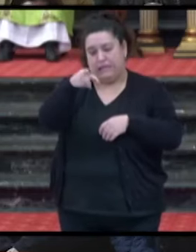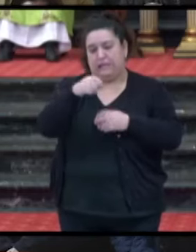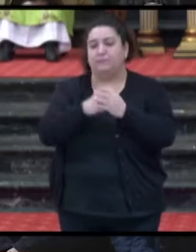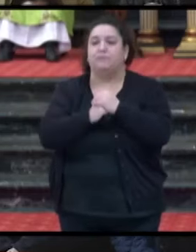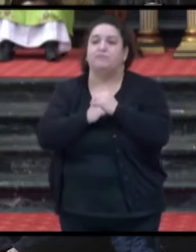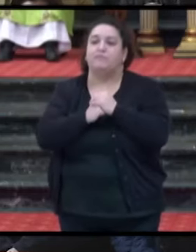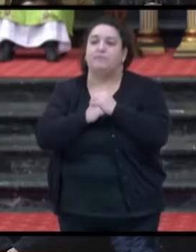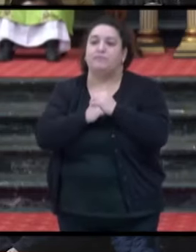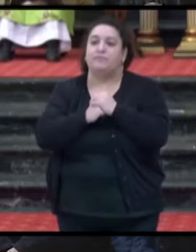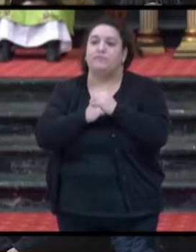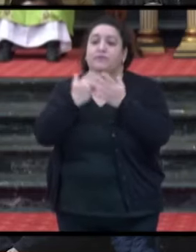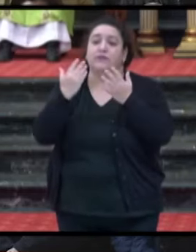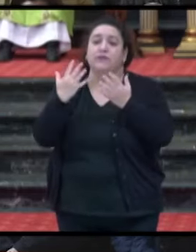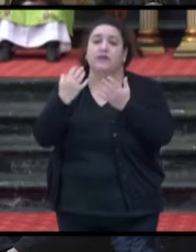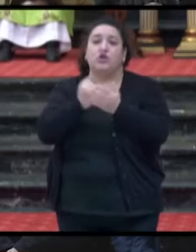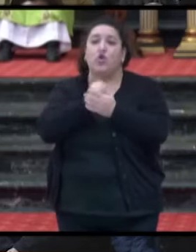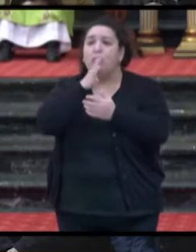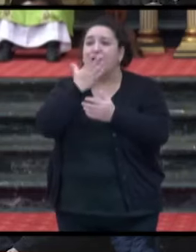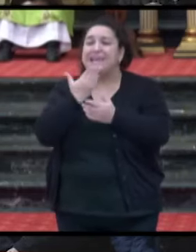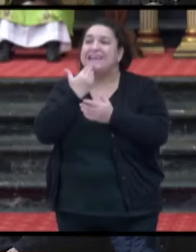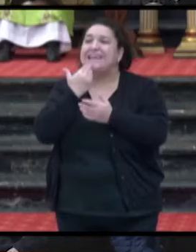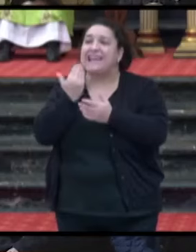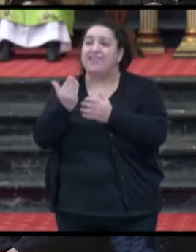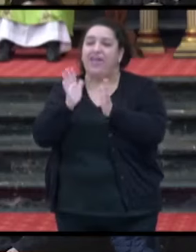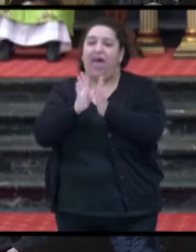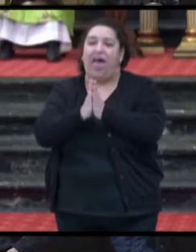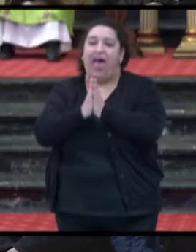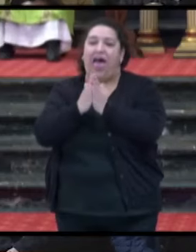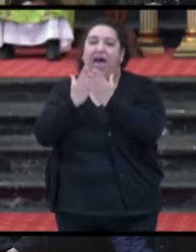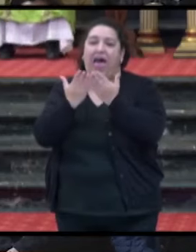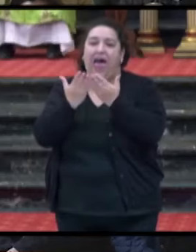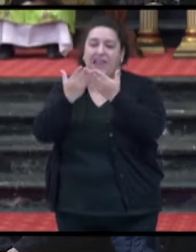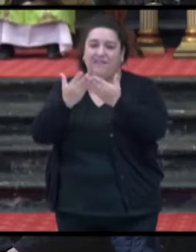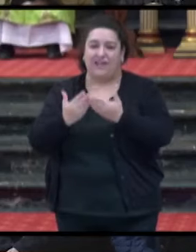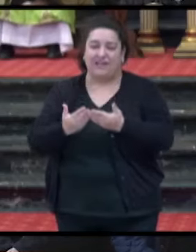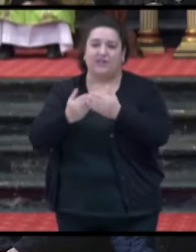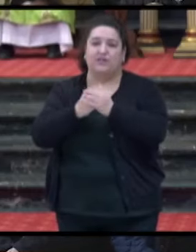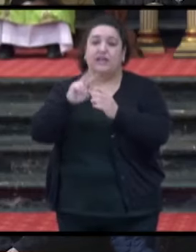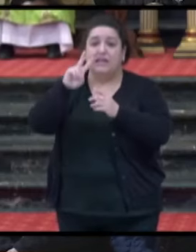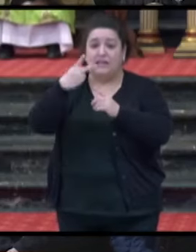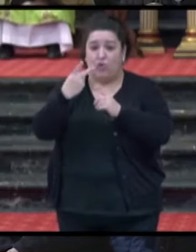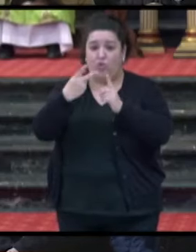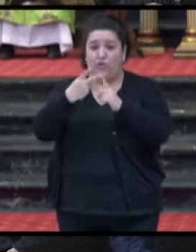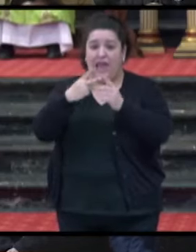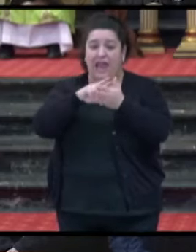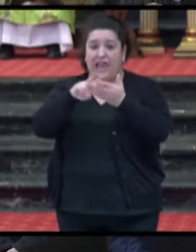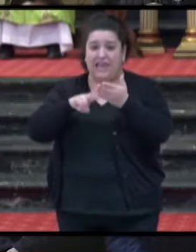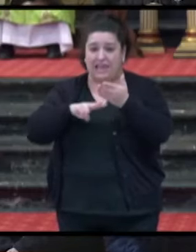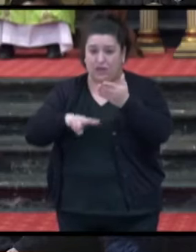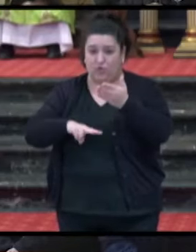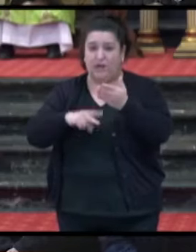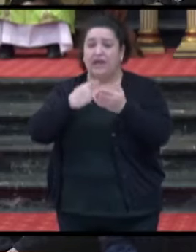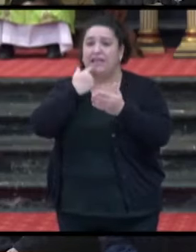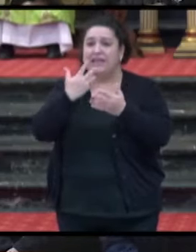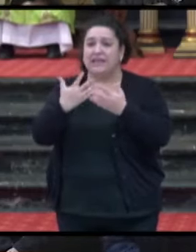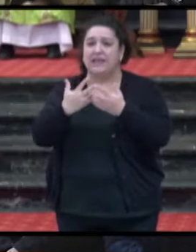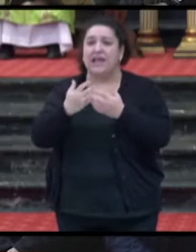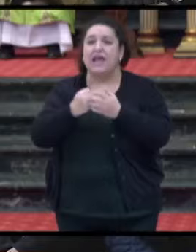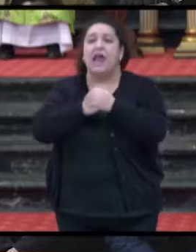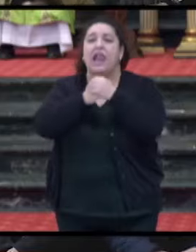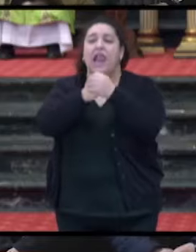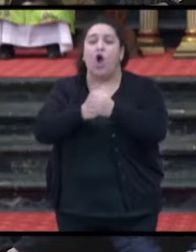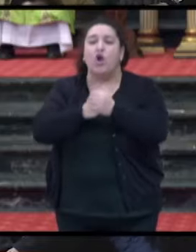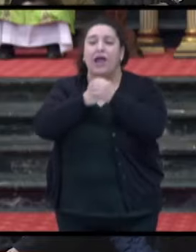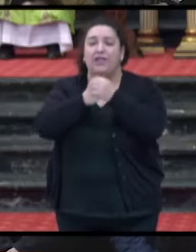y todo por el evangelio la segunda lectura de San Pablo nos dice que la oración la